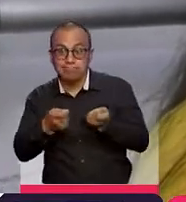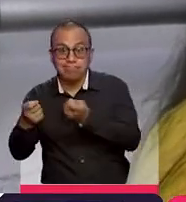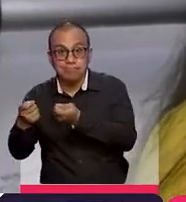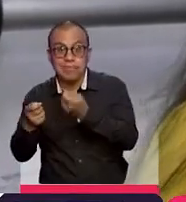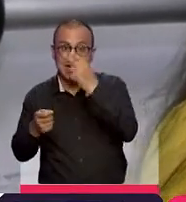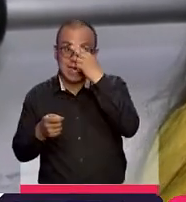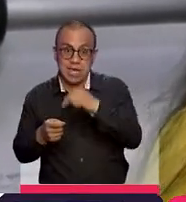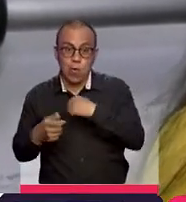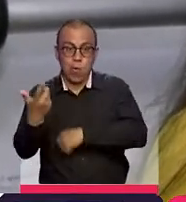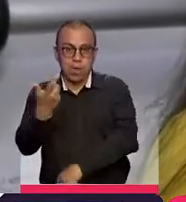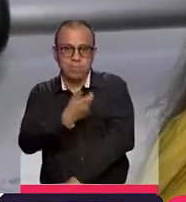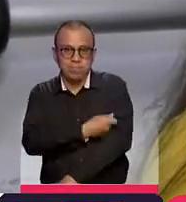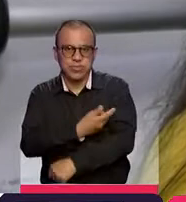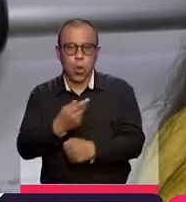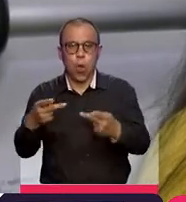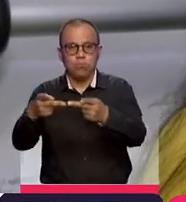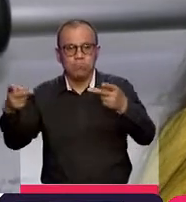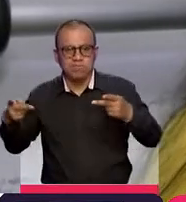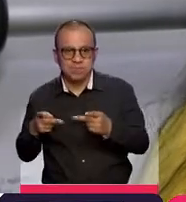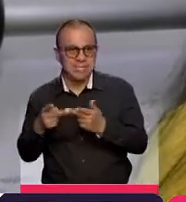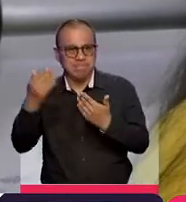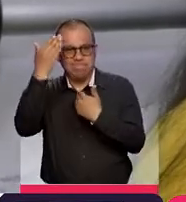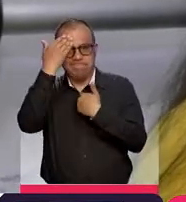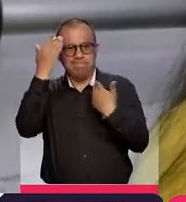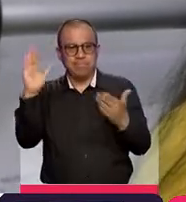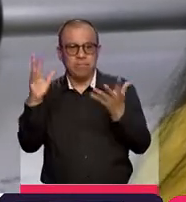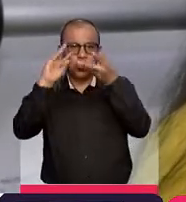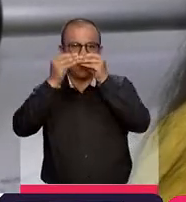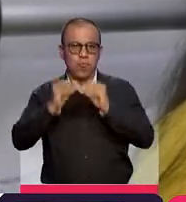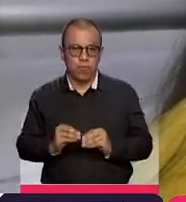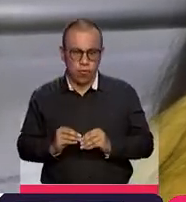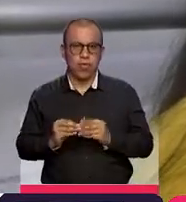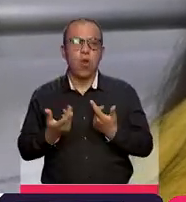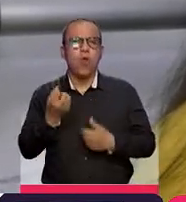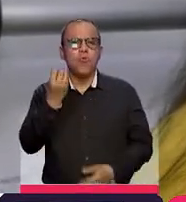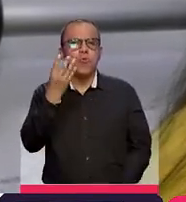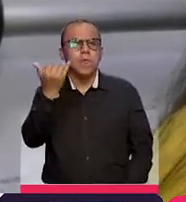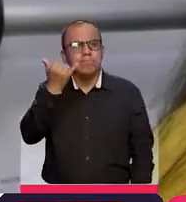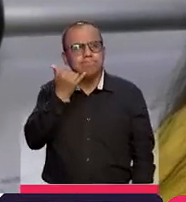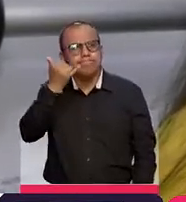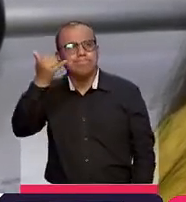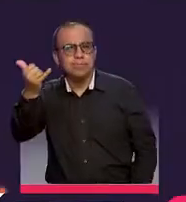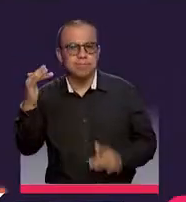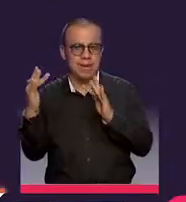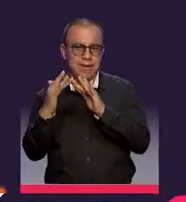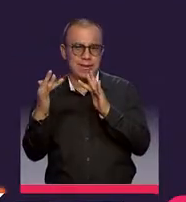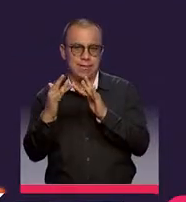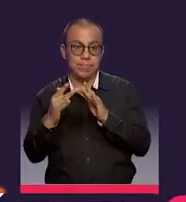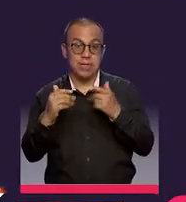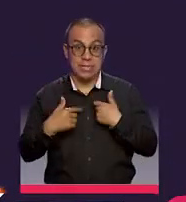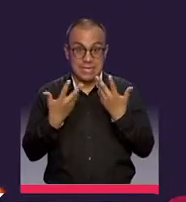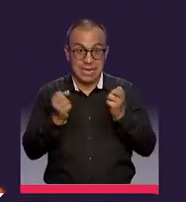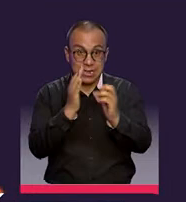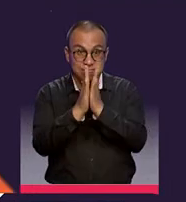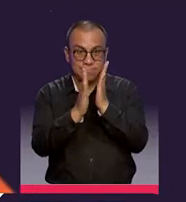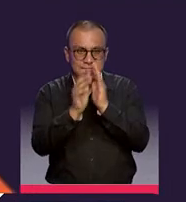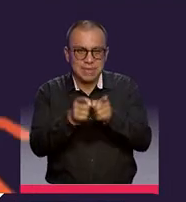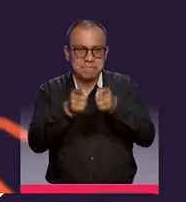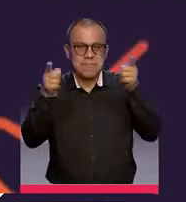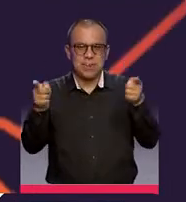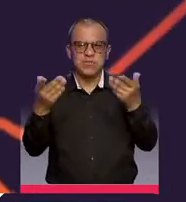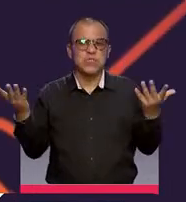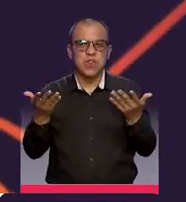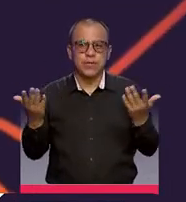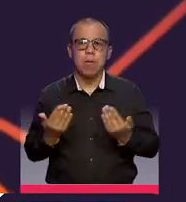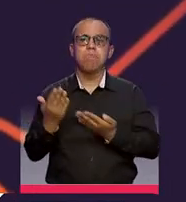cómo acercarse a un centro de salud y tampoco tenían números telefónicos para comunicarse. Para mayor información puede acceder